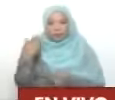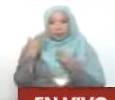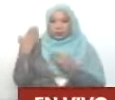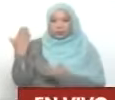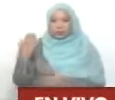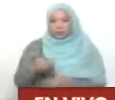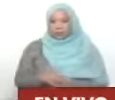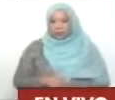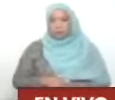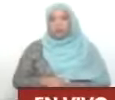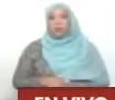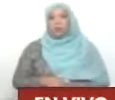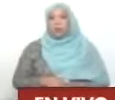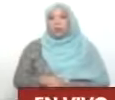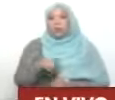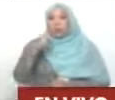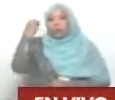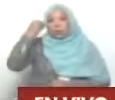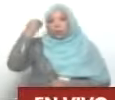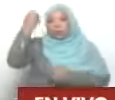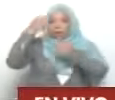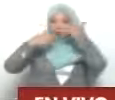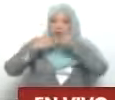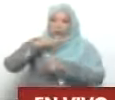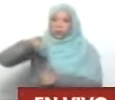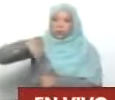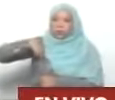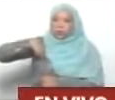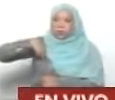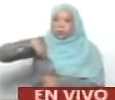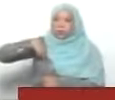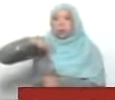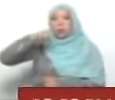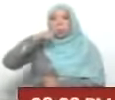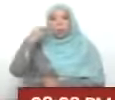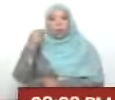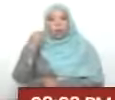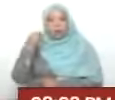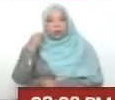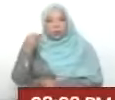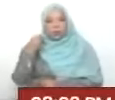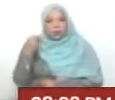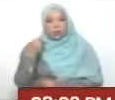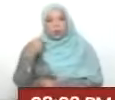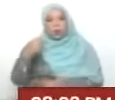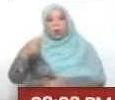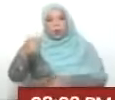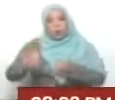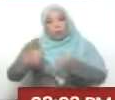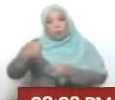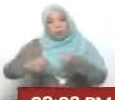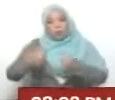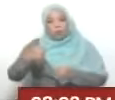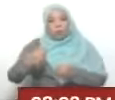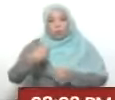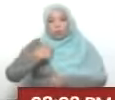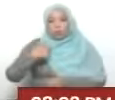Tú sabes cómo hizo Chávez con nosotros. De un muchacho de Metrobús, dirigente